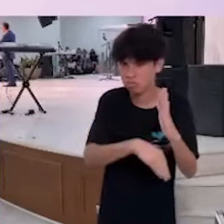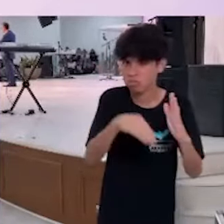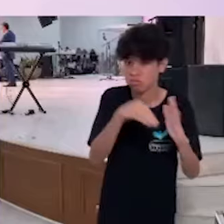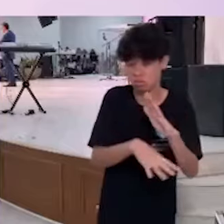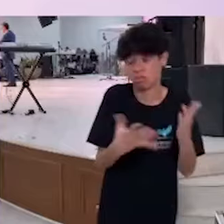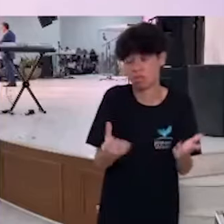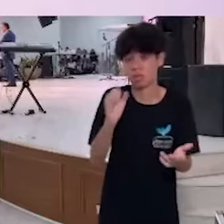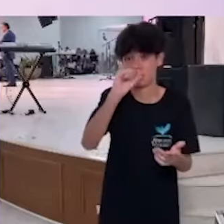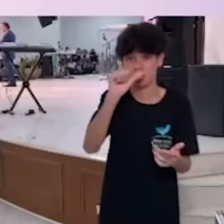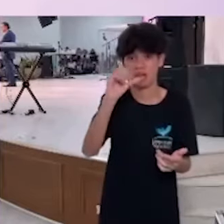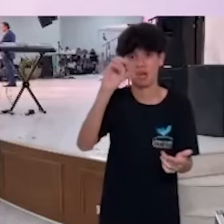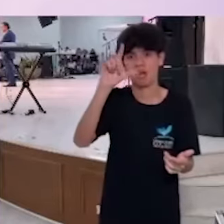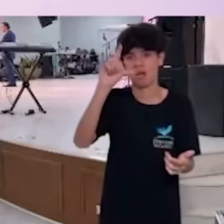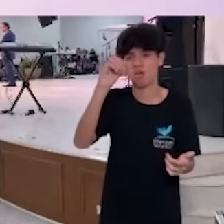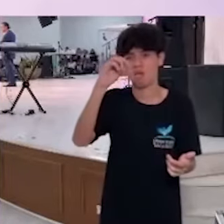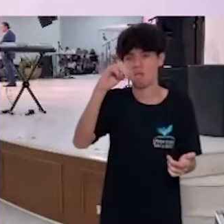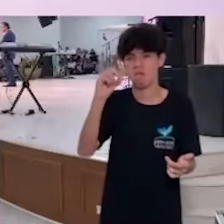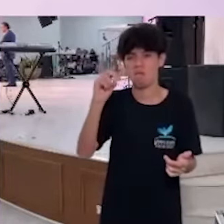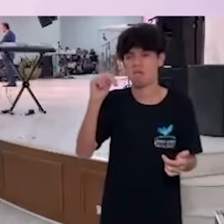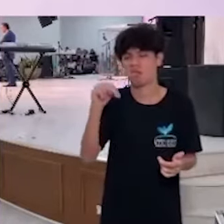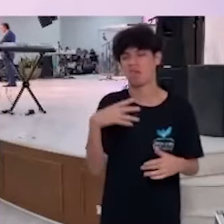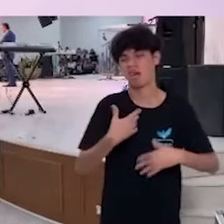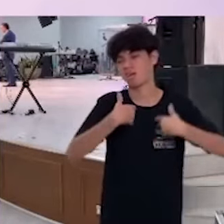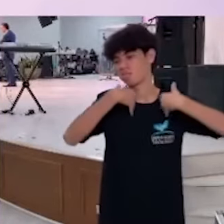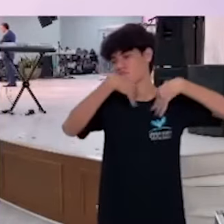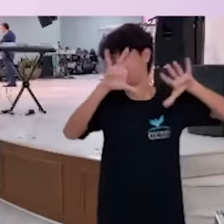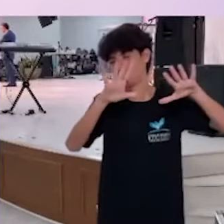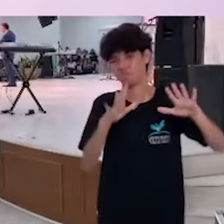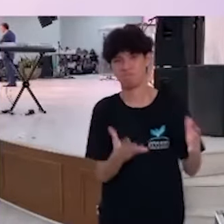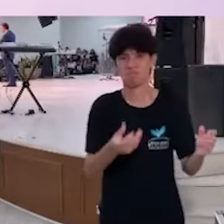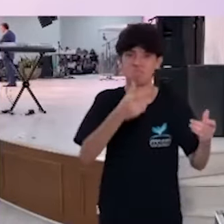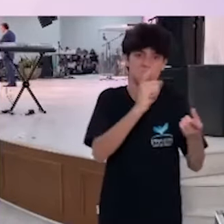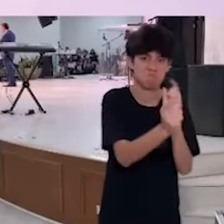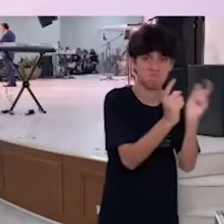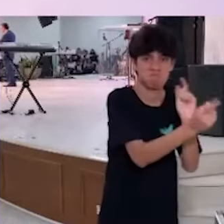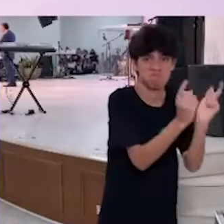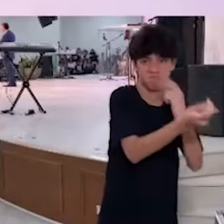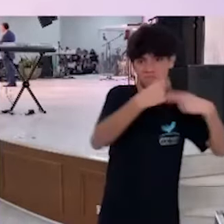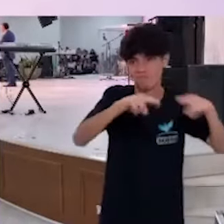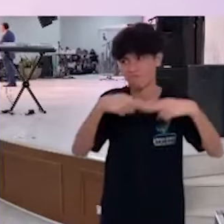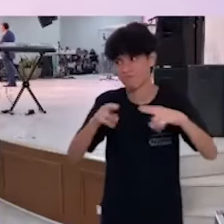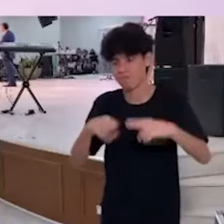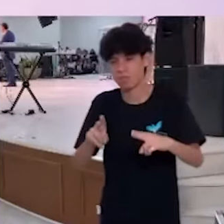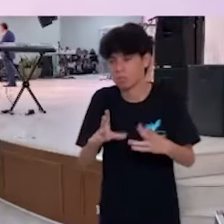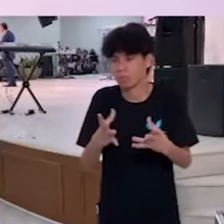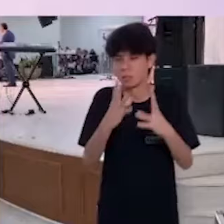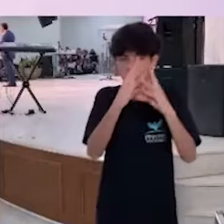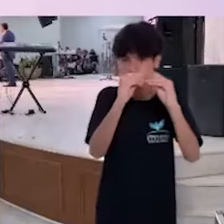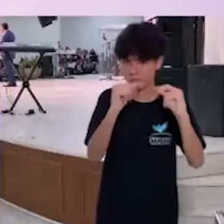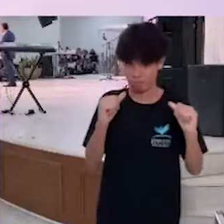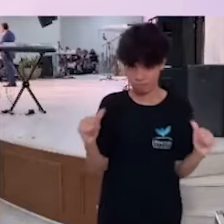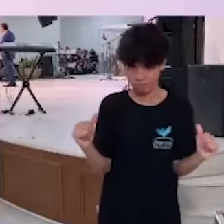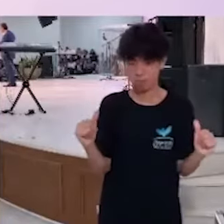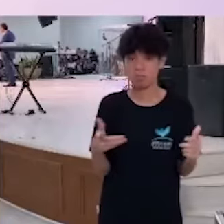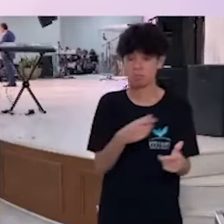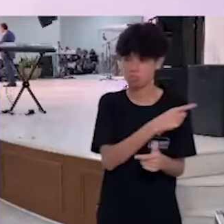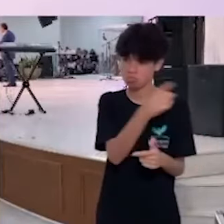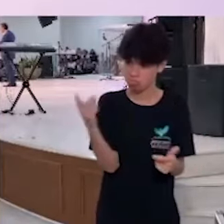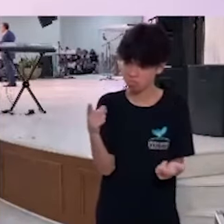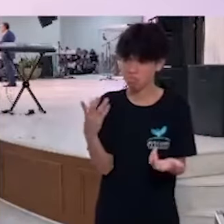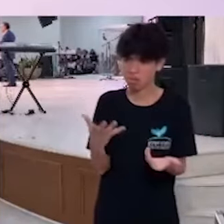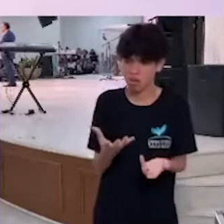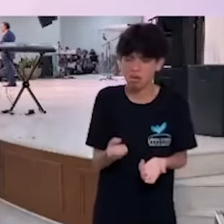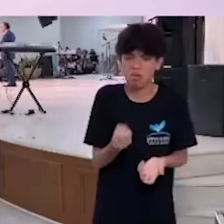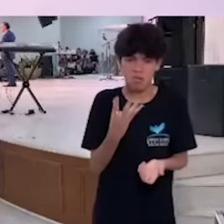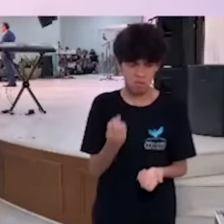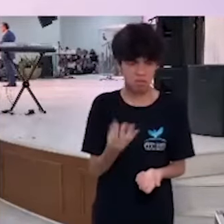Salomón, que no lo hizo. Entonces yo les pregunto, ¿cuántos queremos hacer un voto de